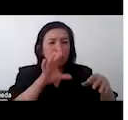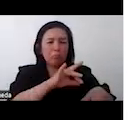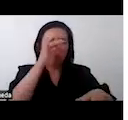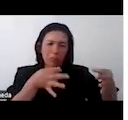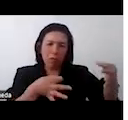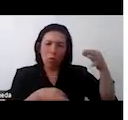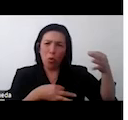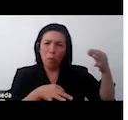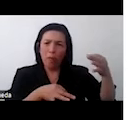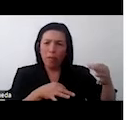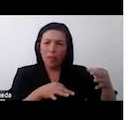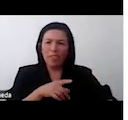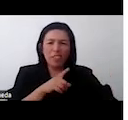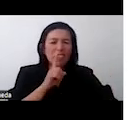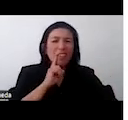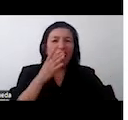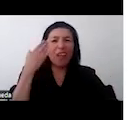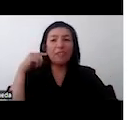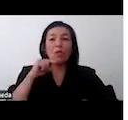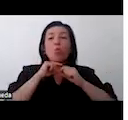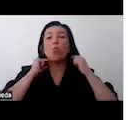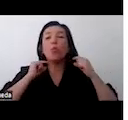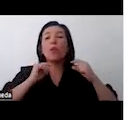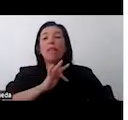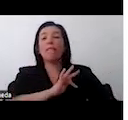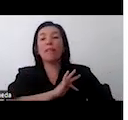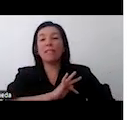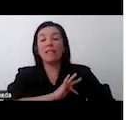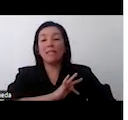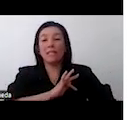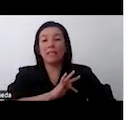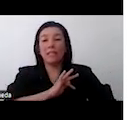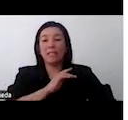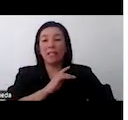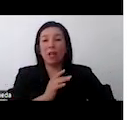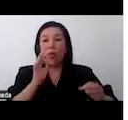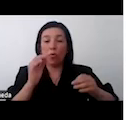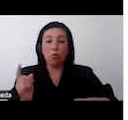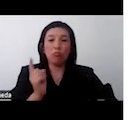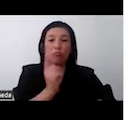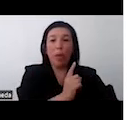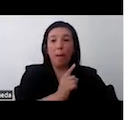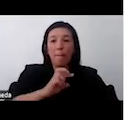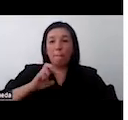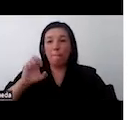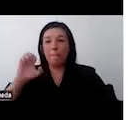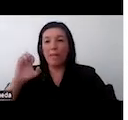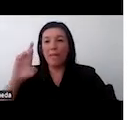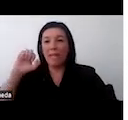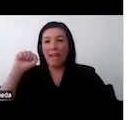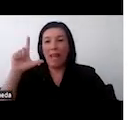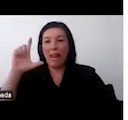de unos padres, unos curas franceses que llegaron a la hacienda Los Perales, en Quilpué,